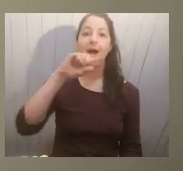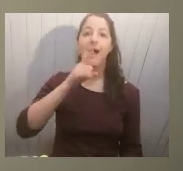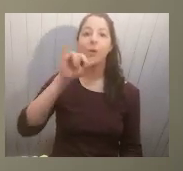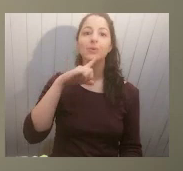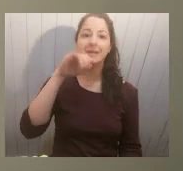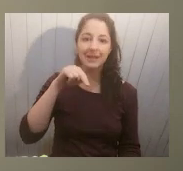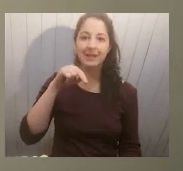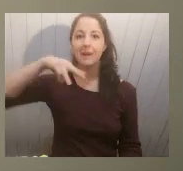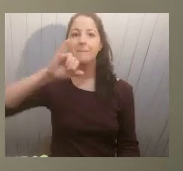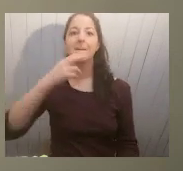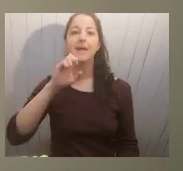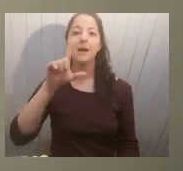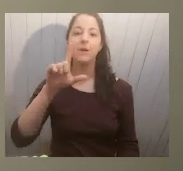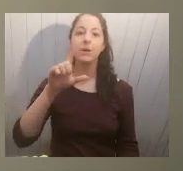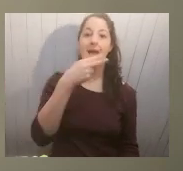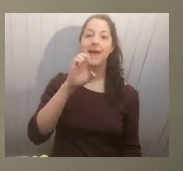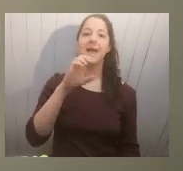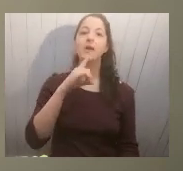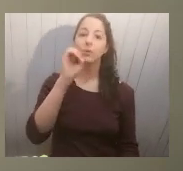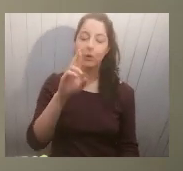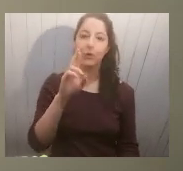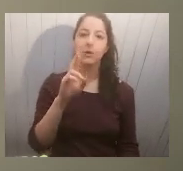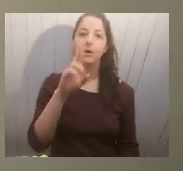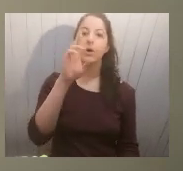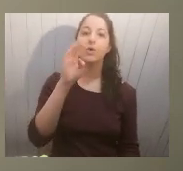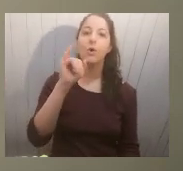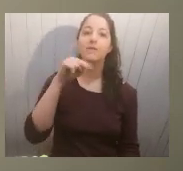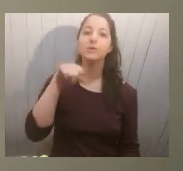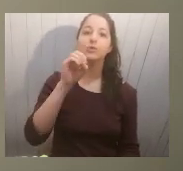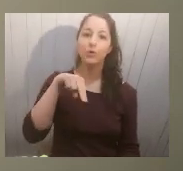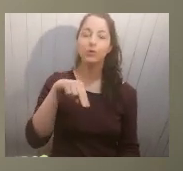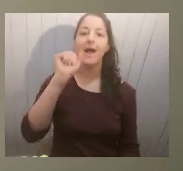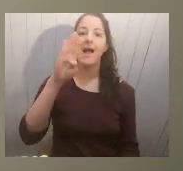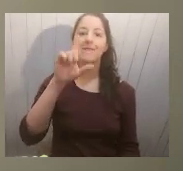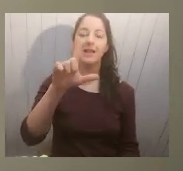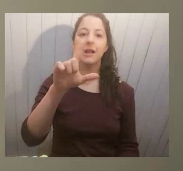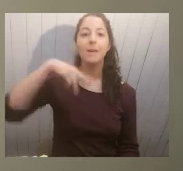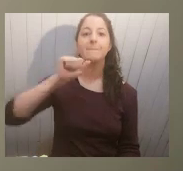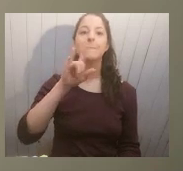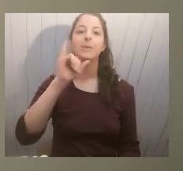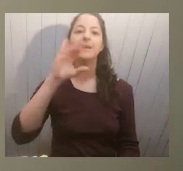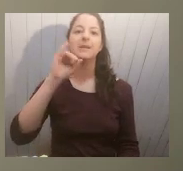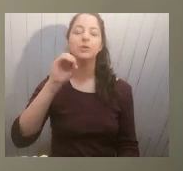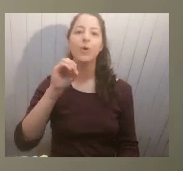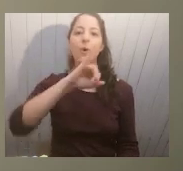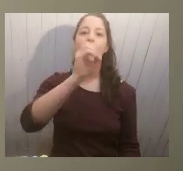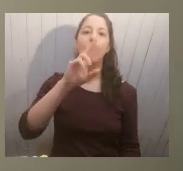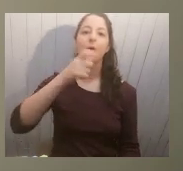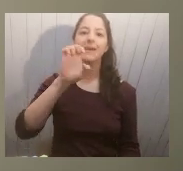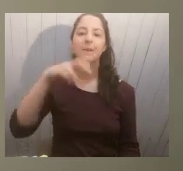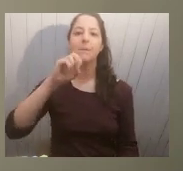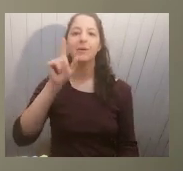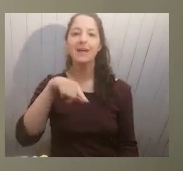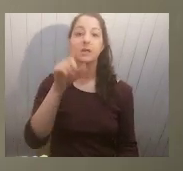Héctor Martínez, Robinson Gómez, Abel Acuña, Mauricio Fredes, Jorge Moras, Sergio Bustos, Ariel Moreno,